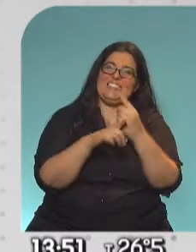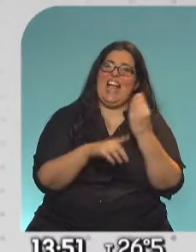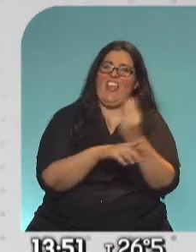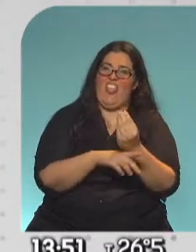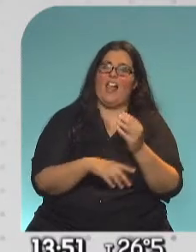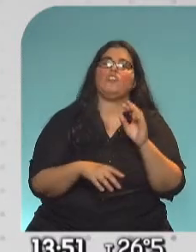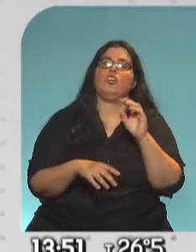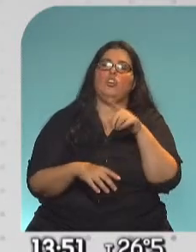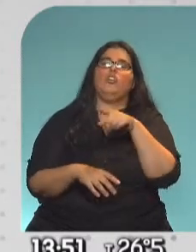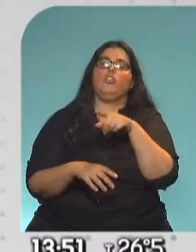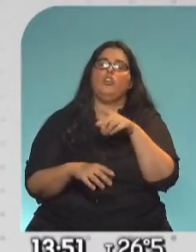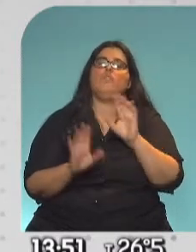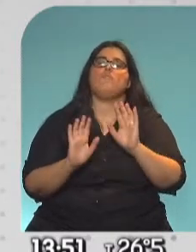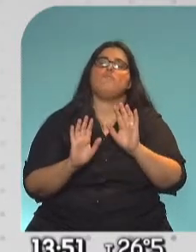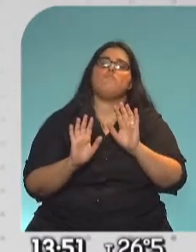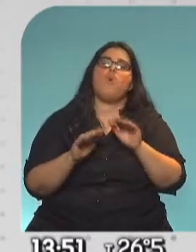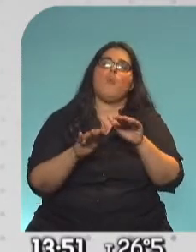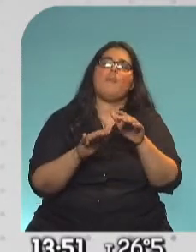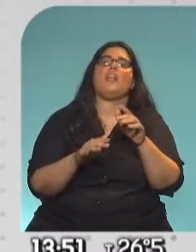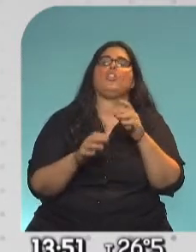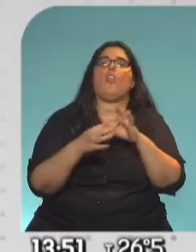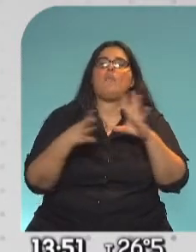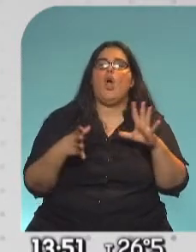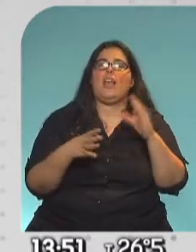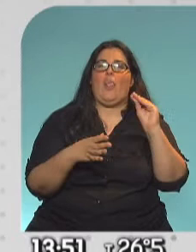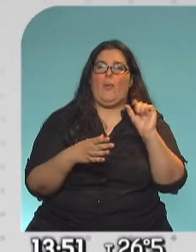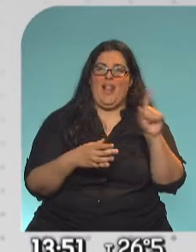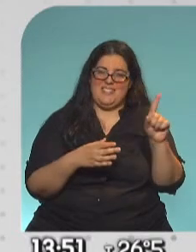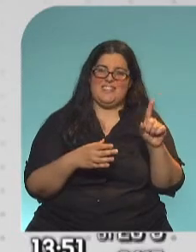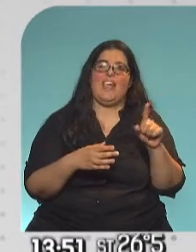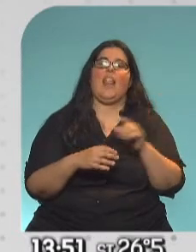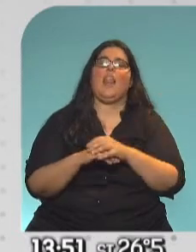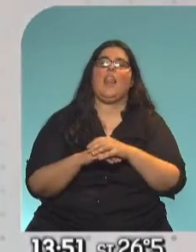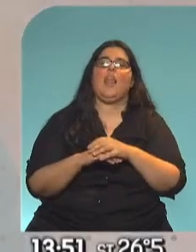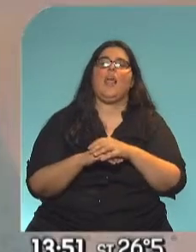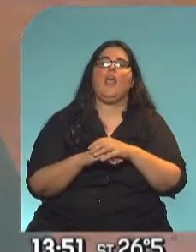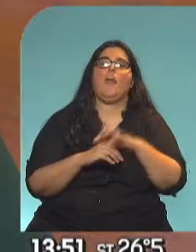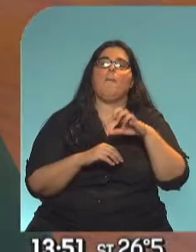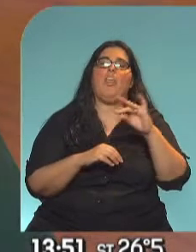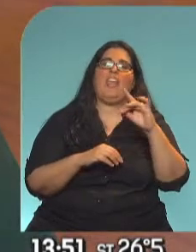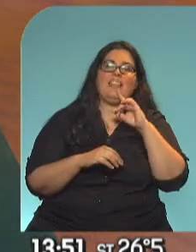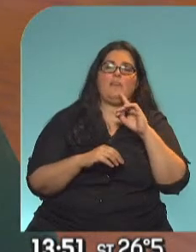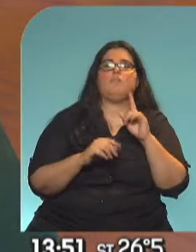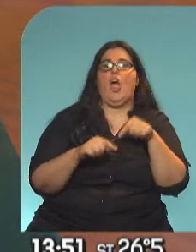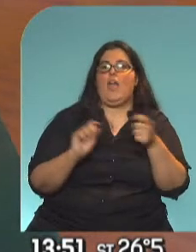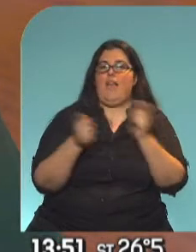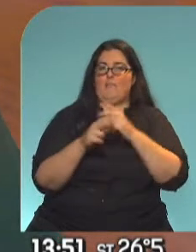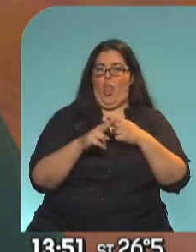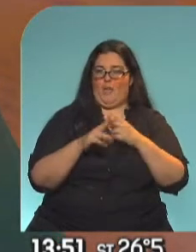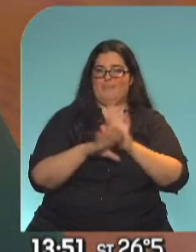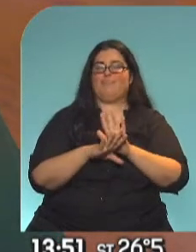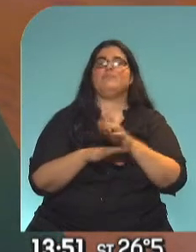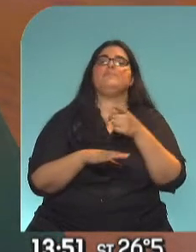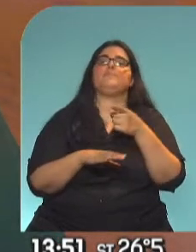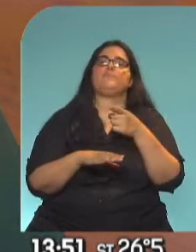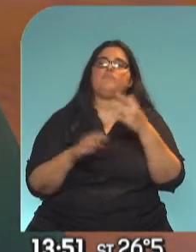partido del Movimiento Demócrata Brasileño, el tradicional PMDB de Brasil, ahora con el nombre cambiado. Y vemos que